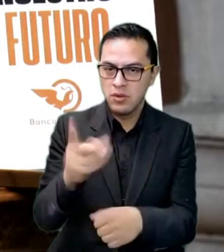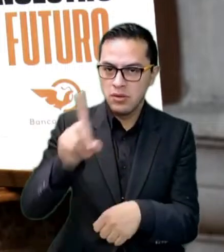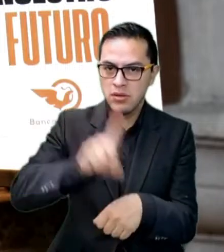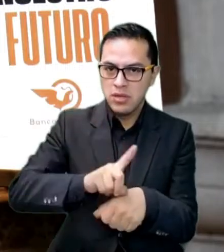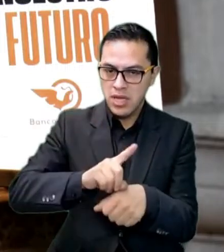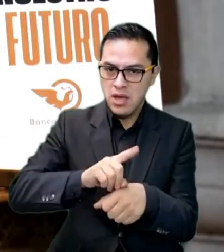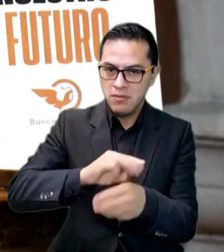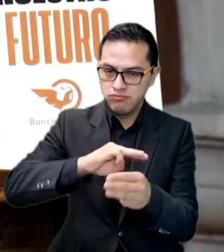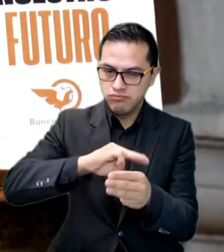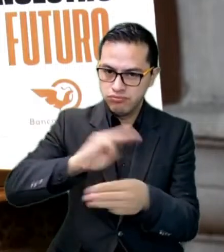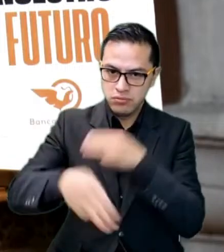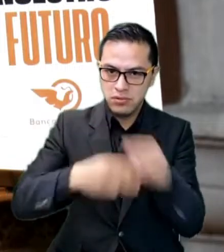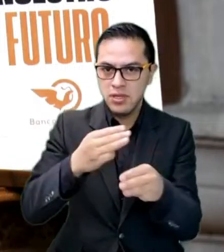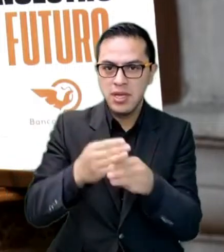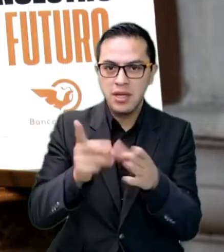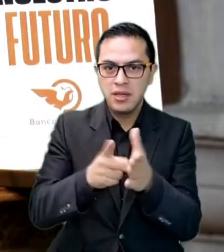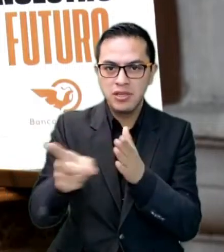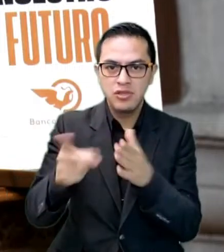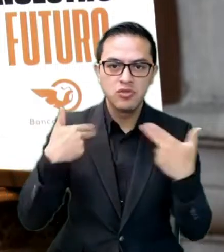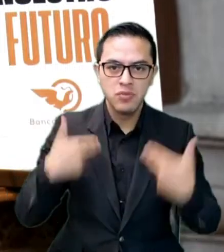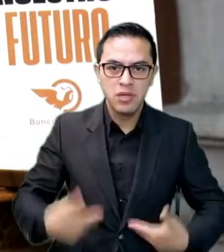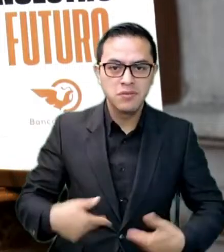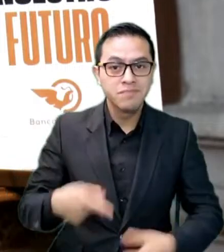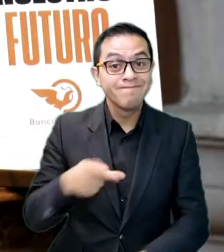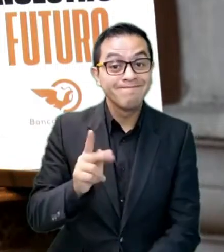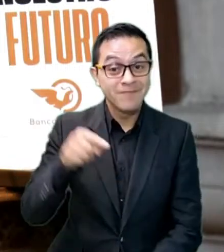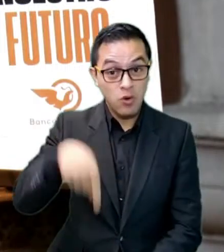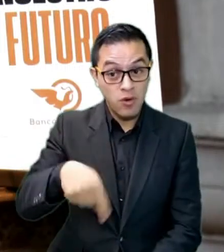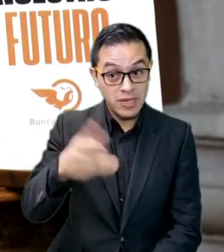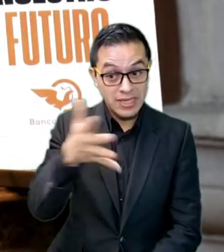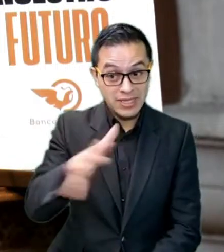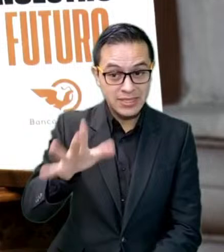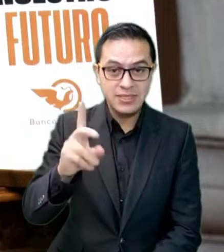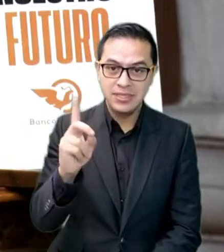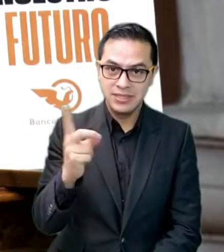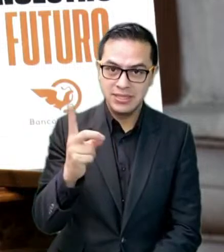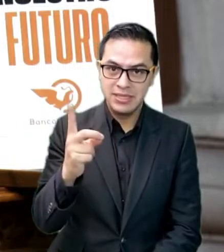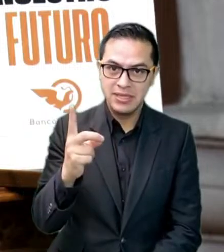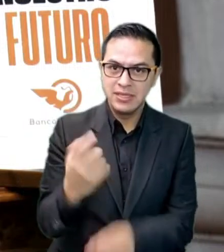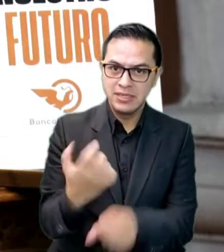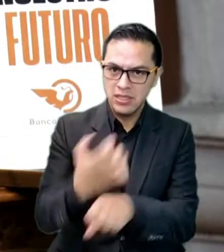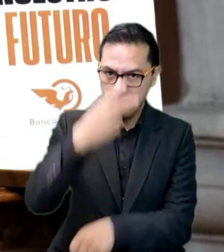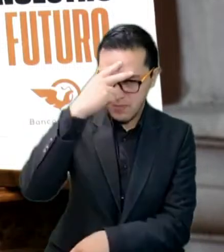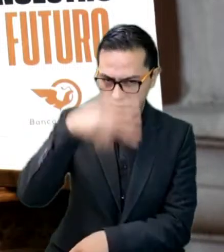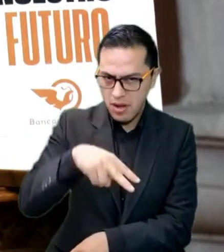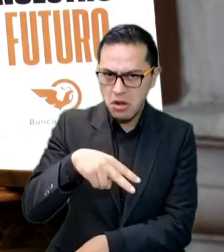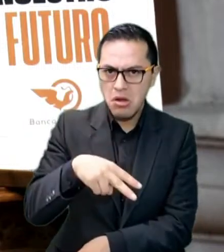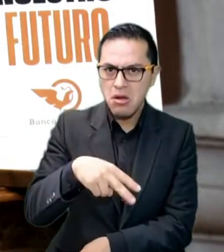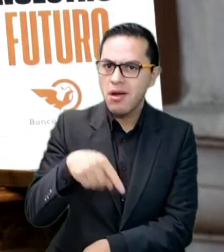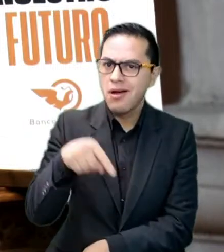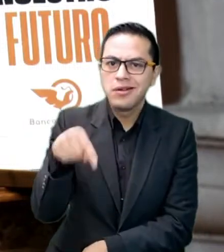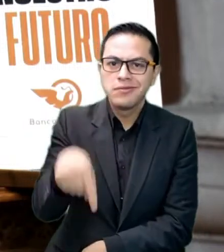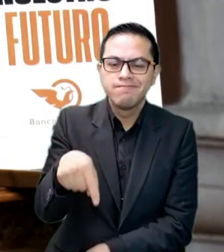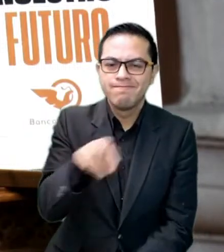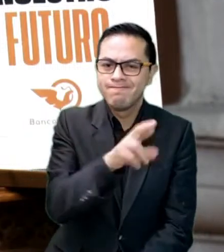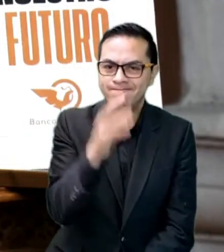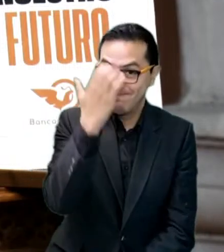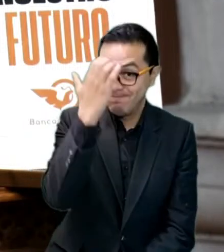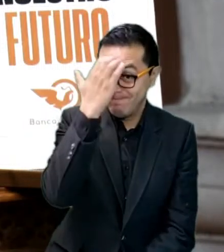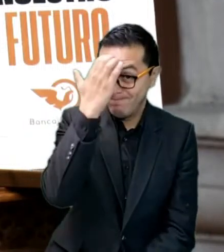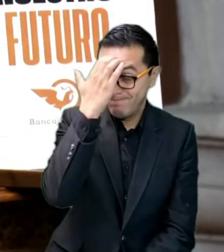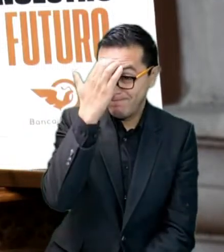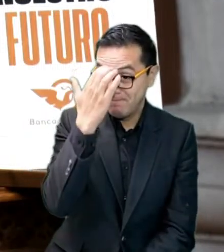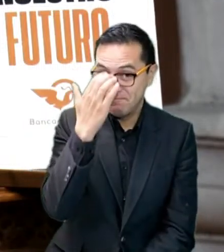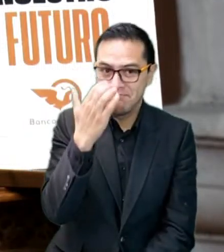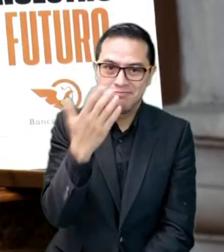Sin embargo, este 10 de diciembre, les digo que en el Estado de México hay poco que reconocer, porque